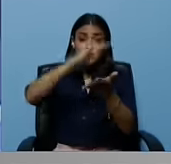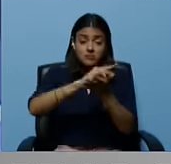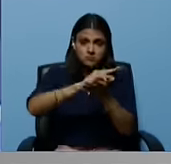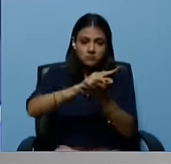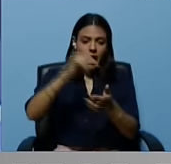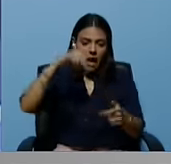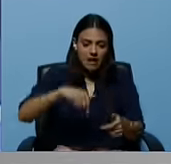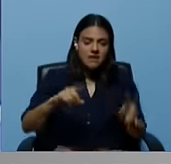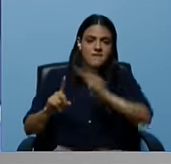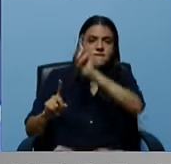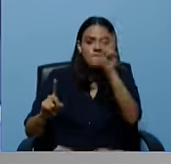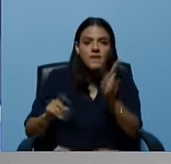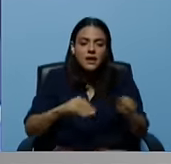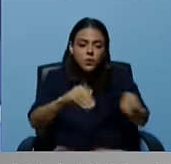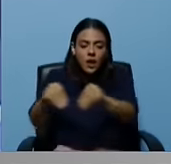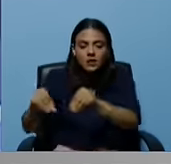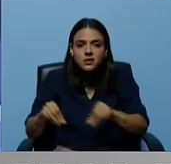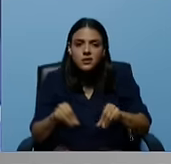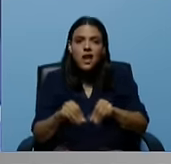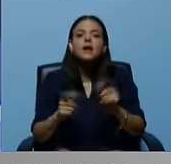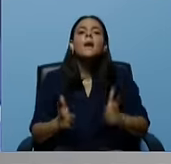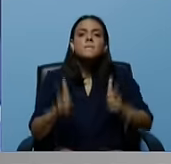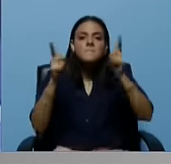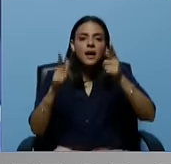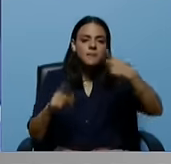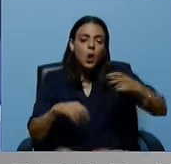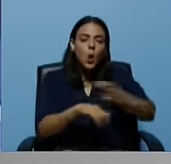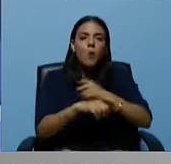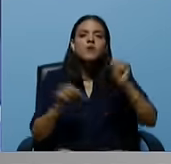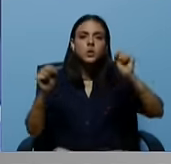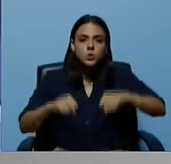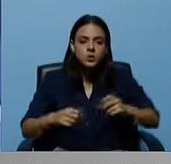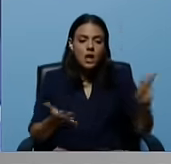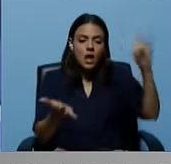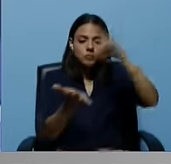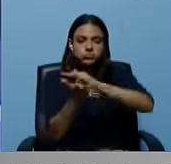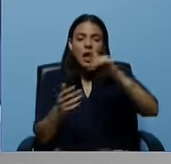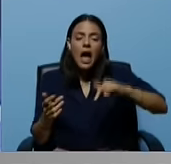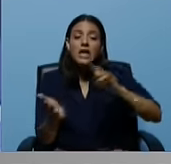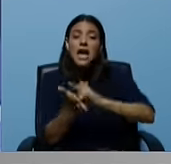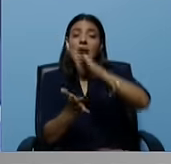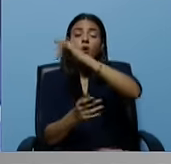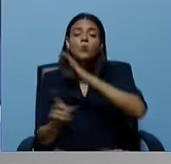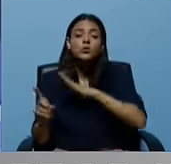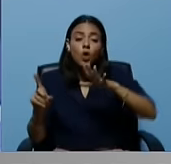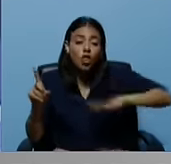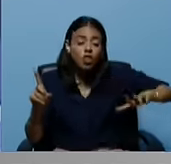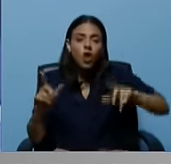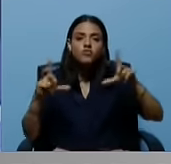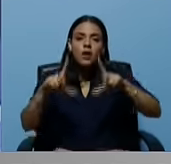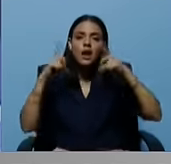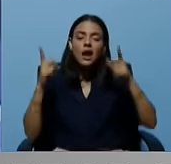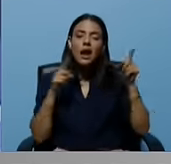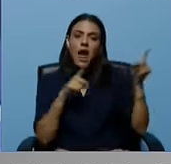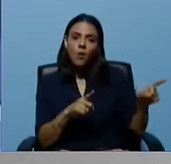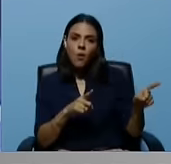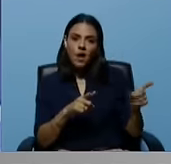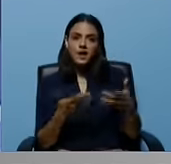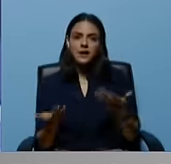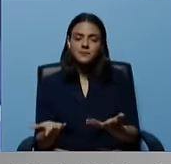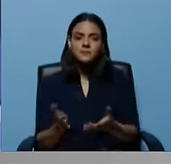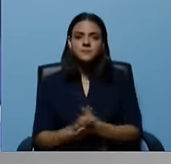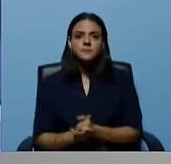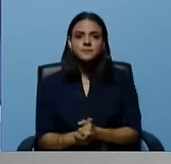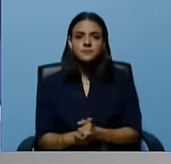el territorio venezolano, aterrizara en el Aeropuerto Internacional Simón Bolívar, que sirve a la ciudad de Caracas,